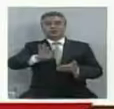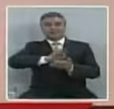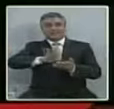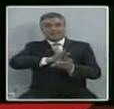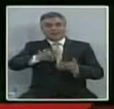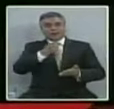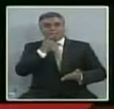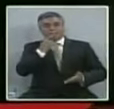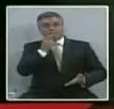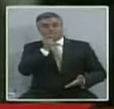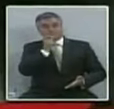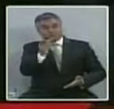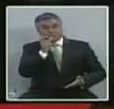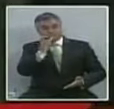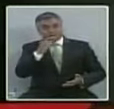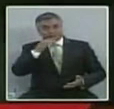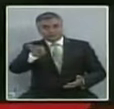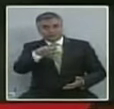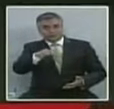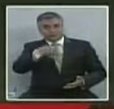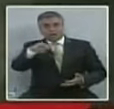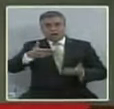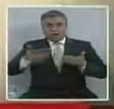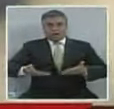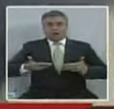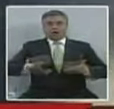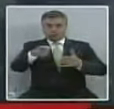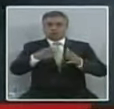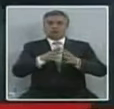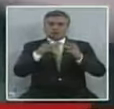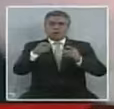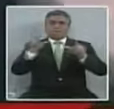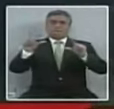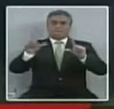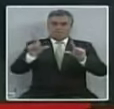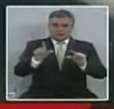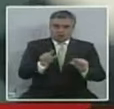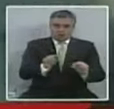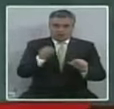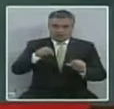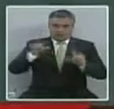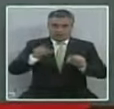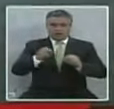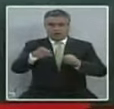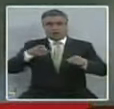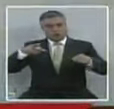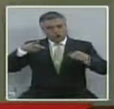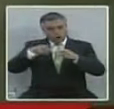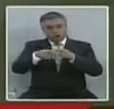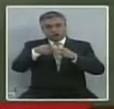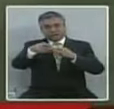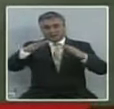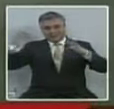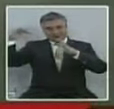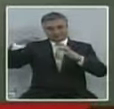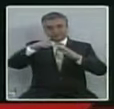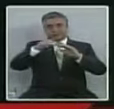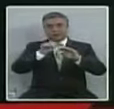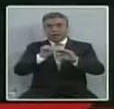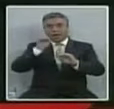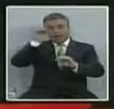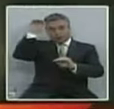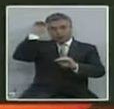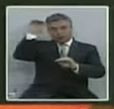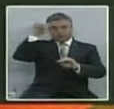daños en estas instancias preliminares son muy menores. Cortes en Alto Hospicio y también